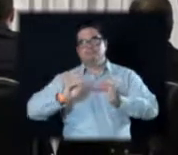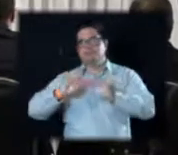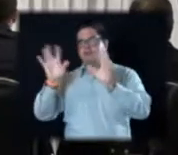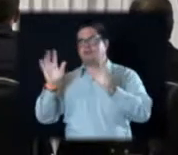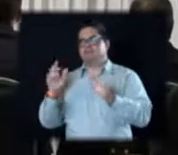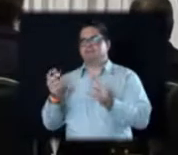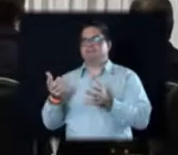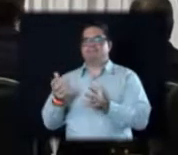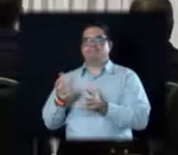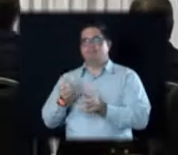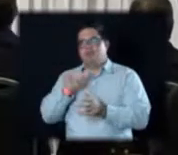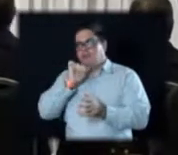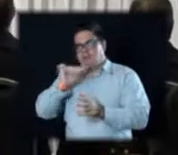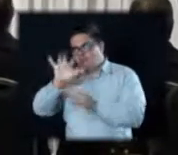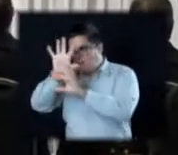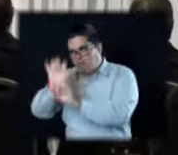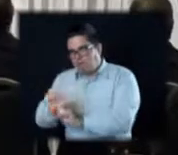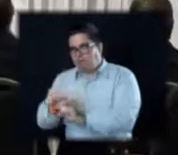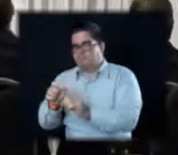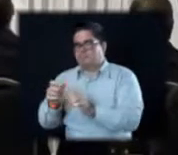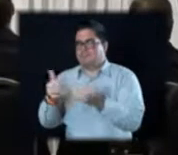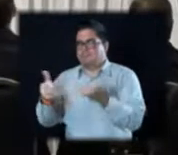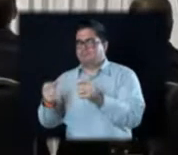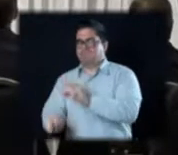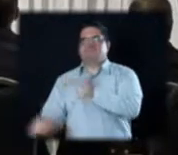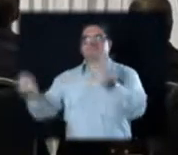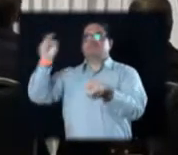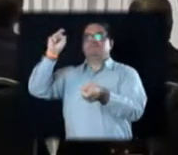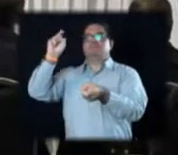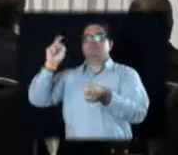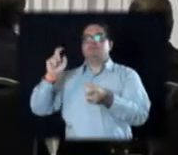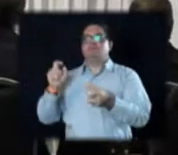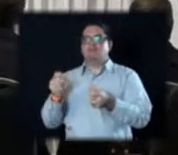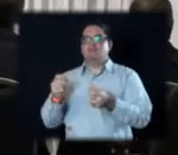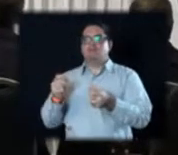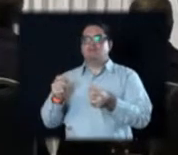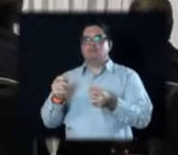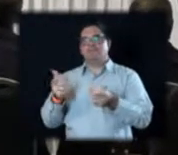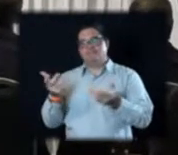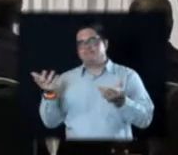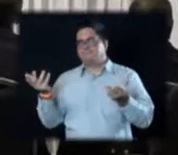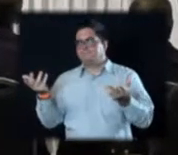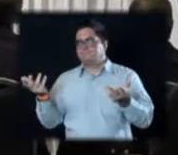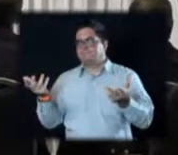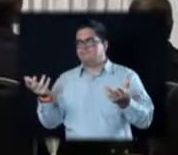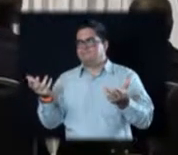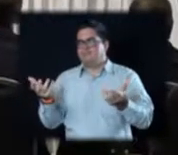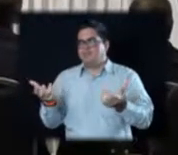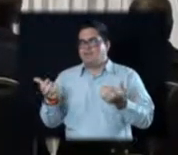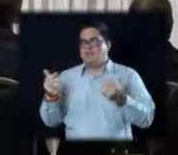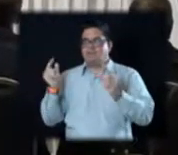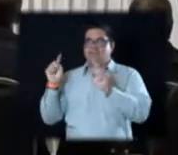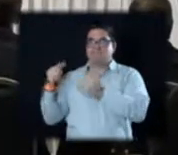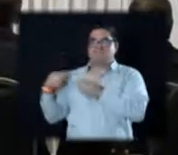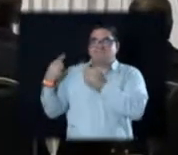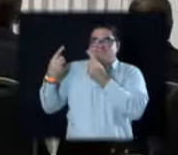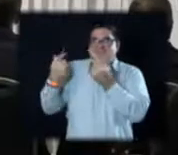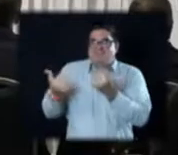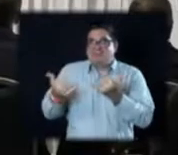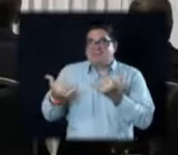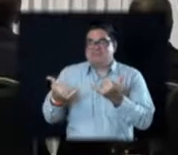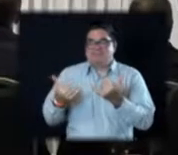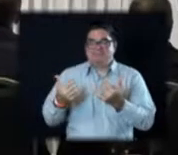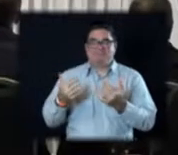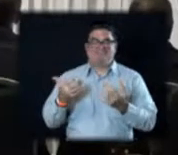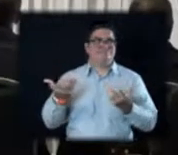una práctica tradicional de gerencia en el ELA, que han sido precisamente responsables por estar donde estamos,